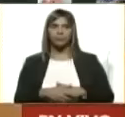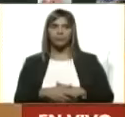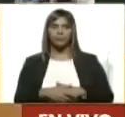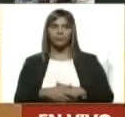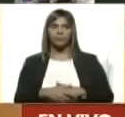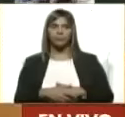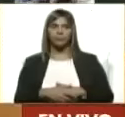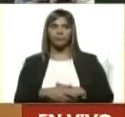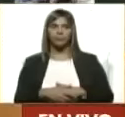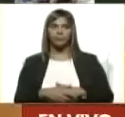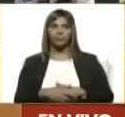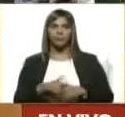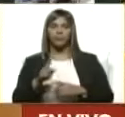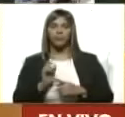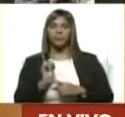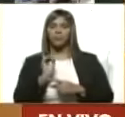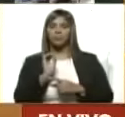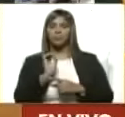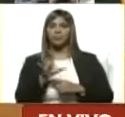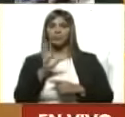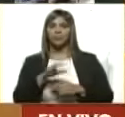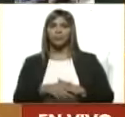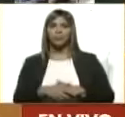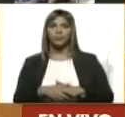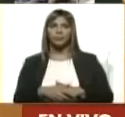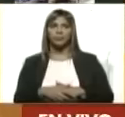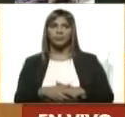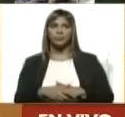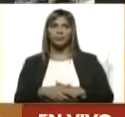y mande un mensaje de texto